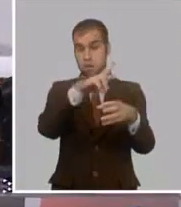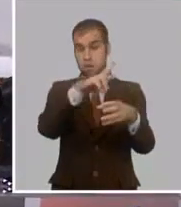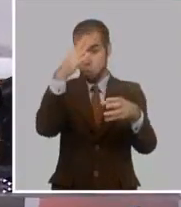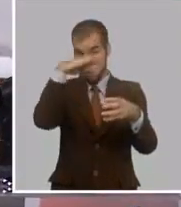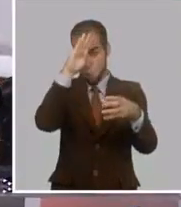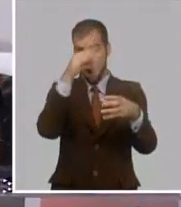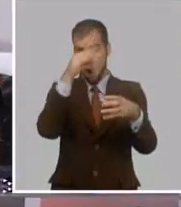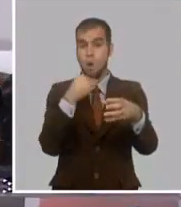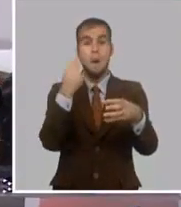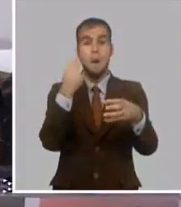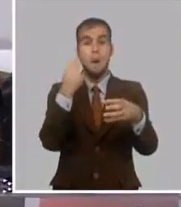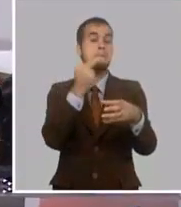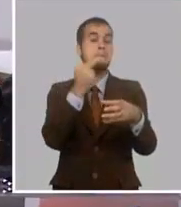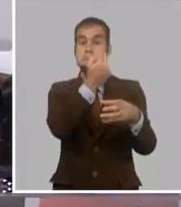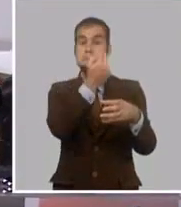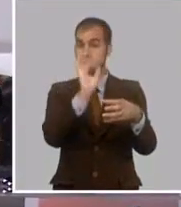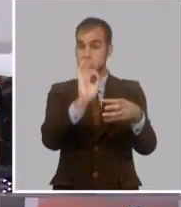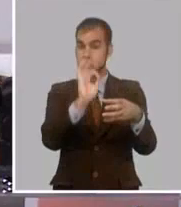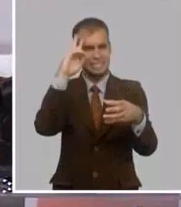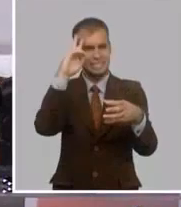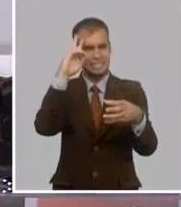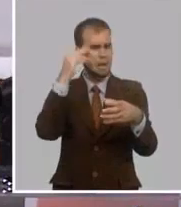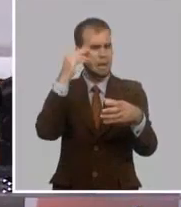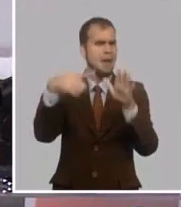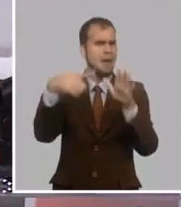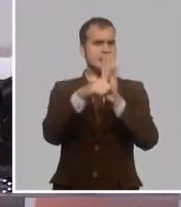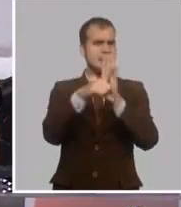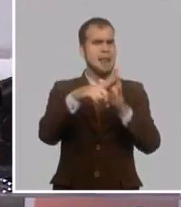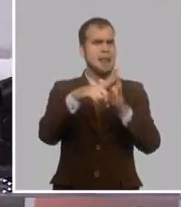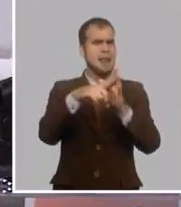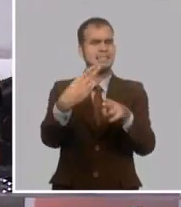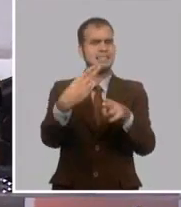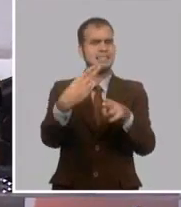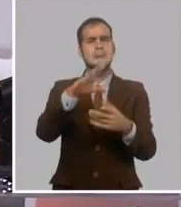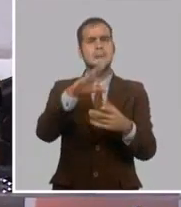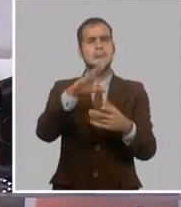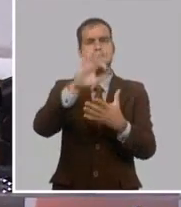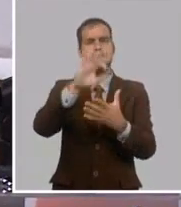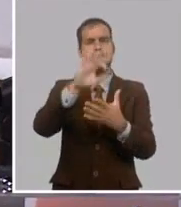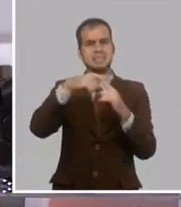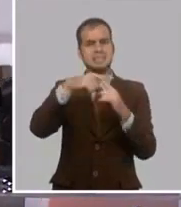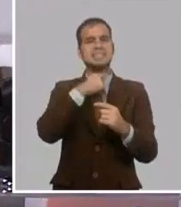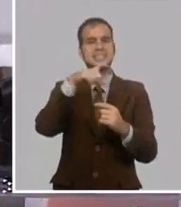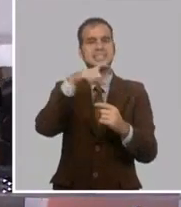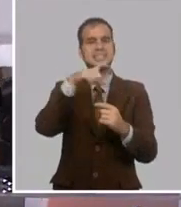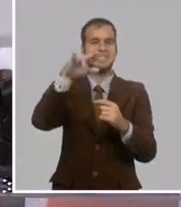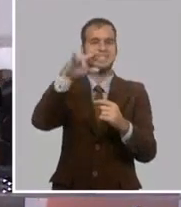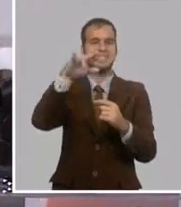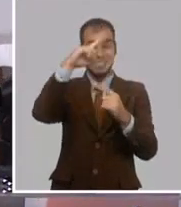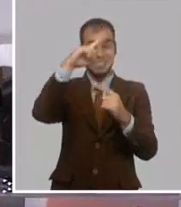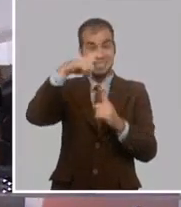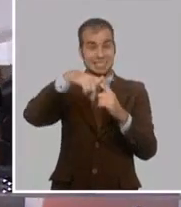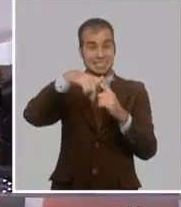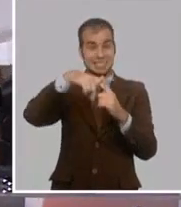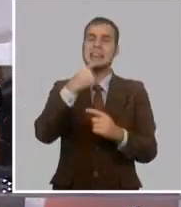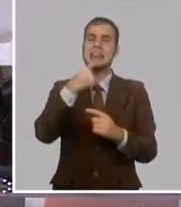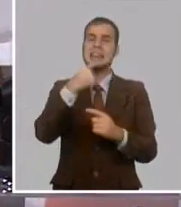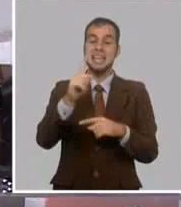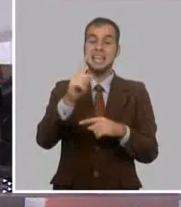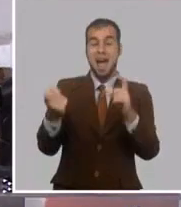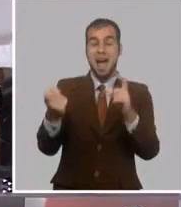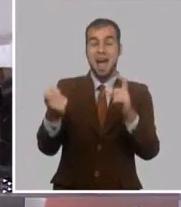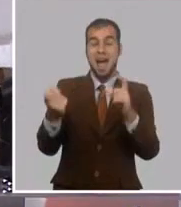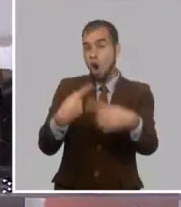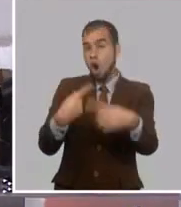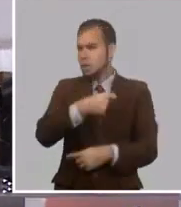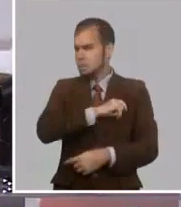mate pensemos en el manifiesto de montecristi la guerra no junto a la española y por eso bueno algunos amigos historiadores que